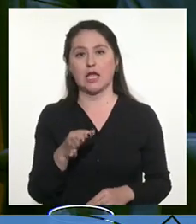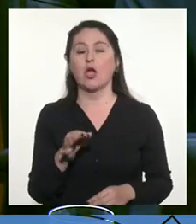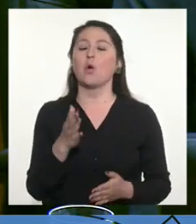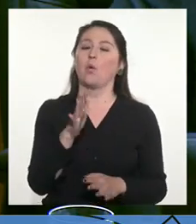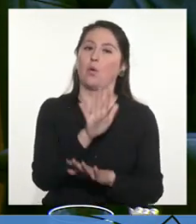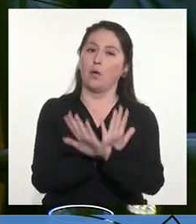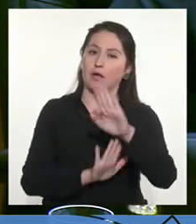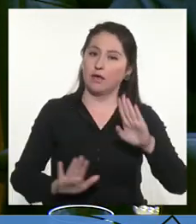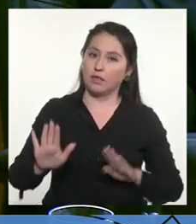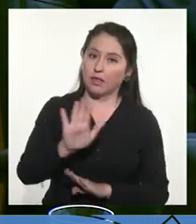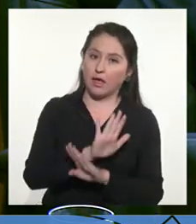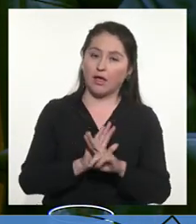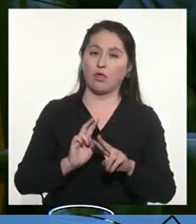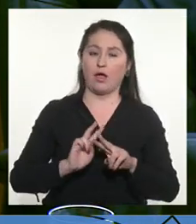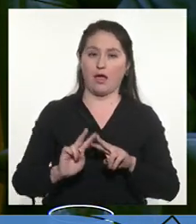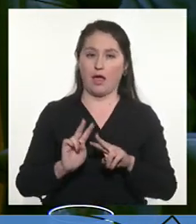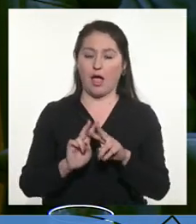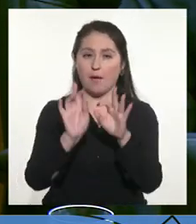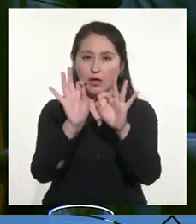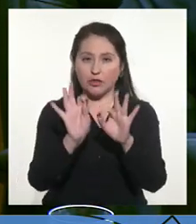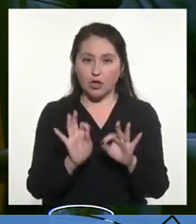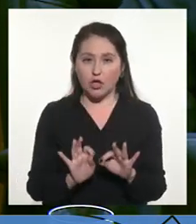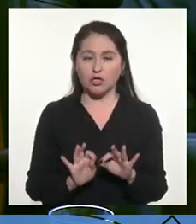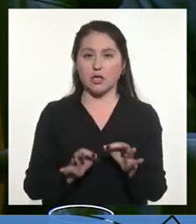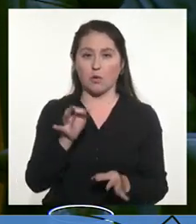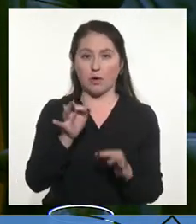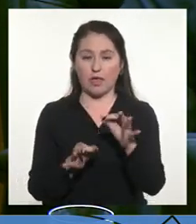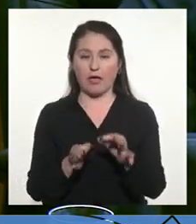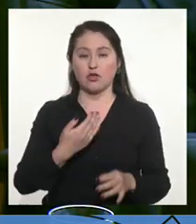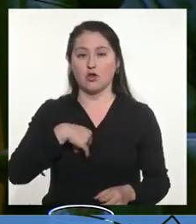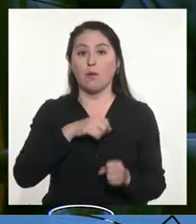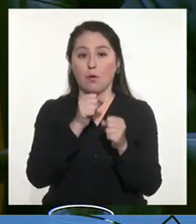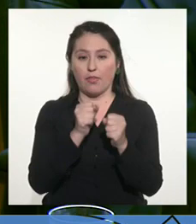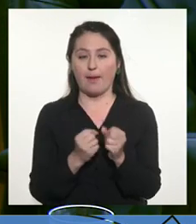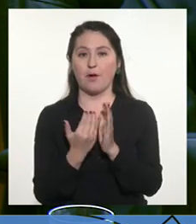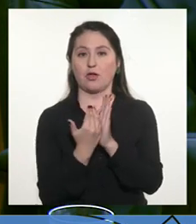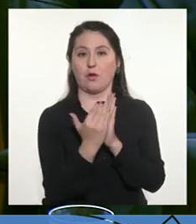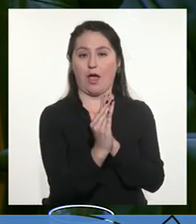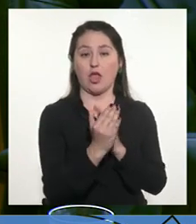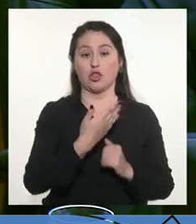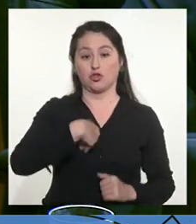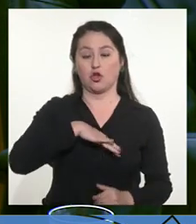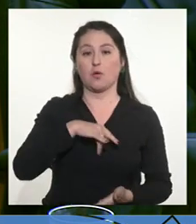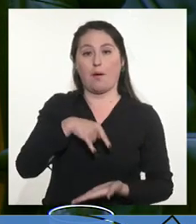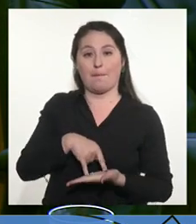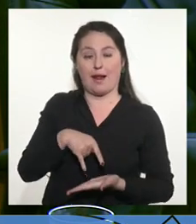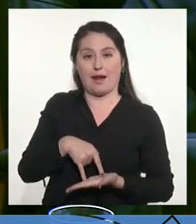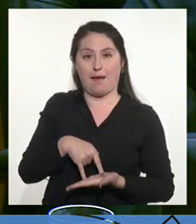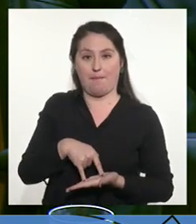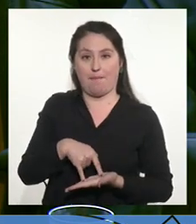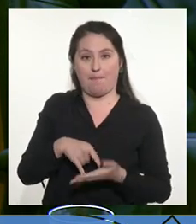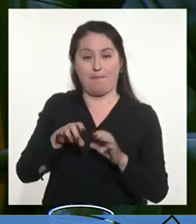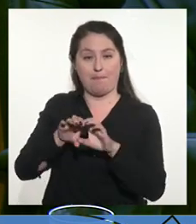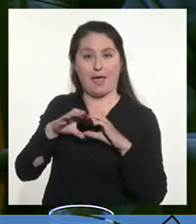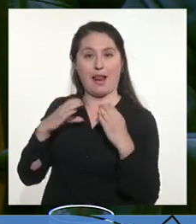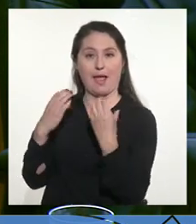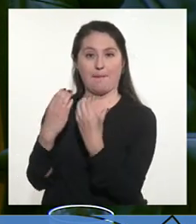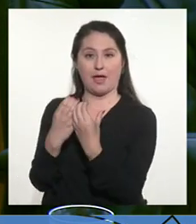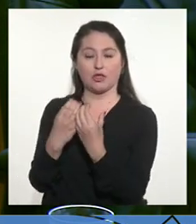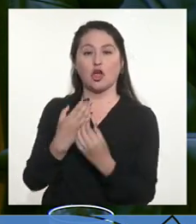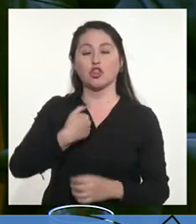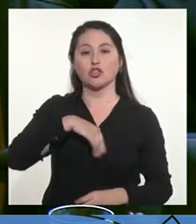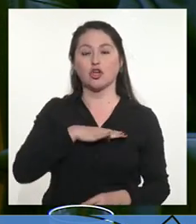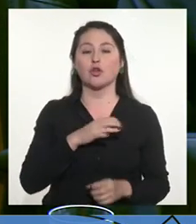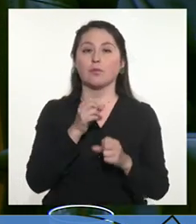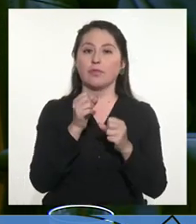generemos certeza jurídica tengamos capacidad del lugar también nosotros y en el parlamento y lo hablaba como evolución ahora tenemos que